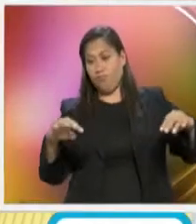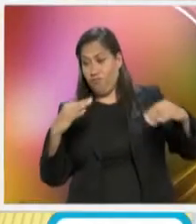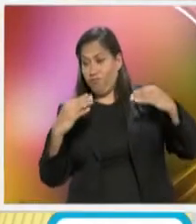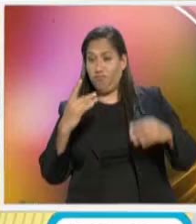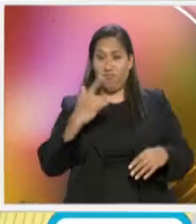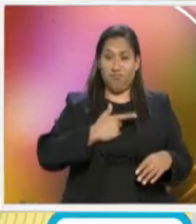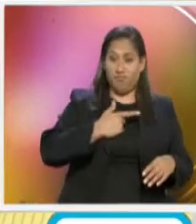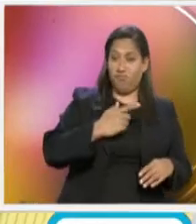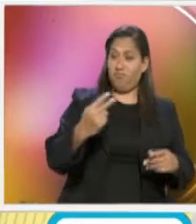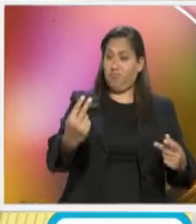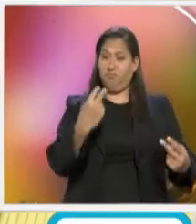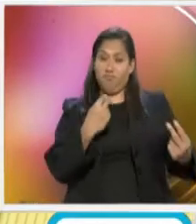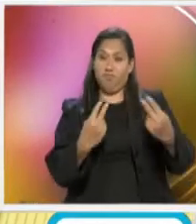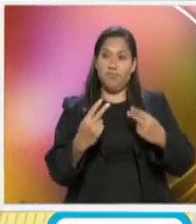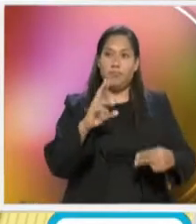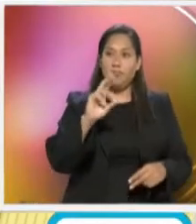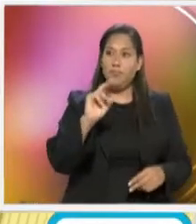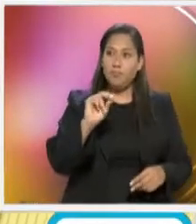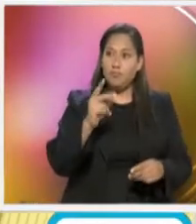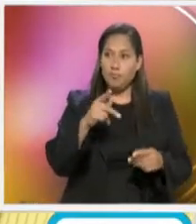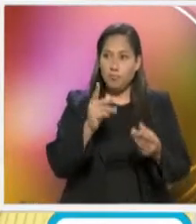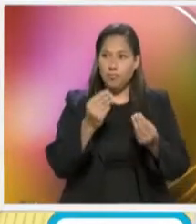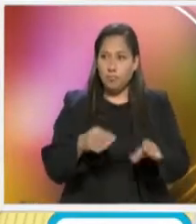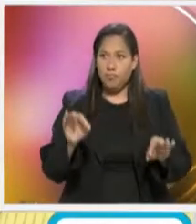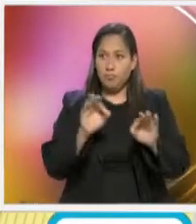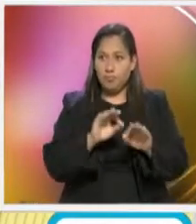Pero, Ok, vamos pero a sí decir que importante.